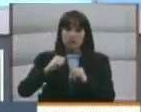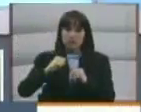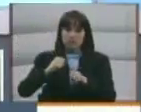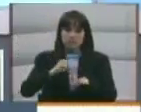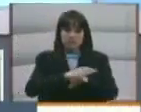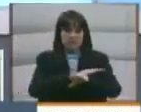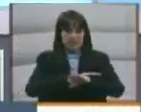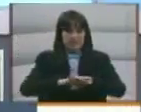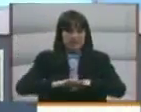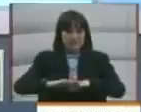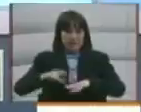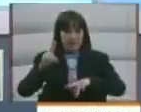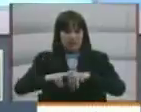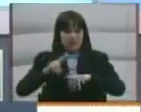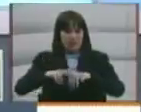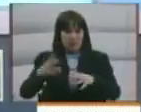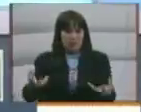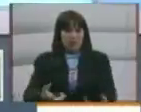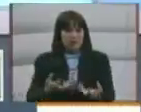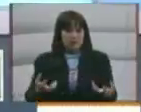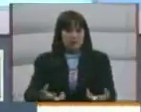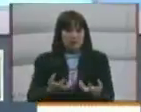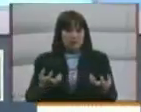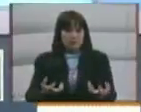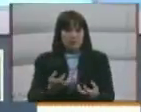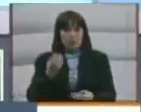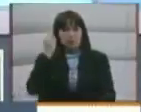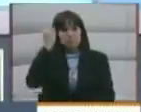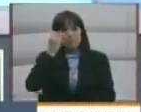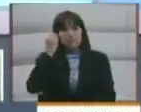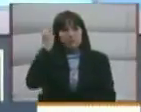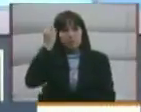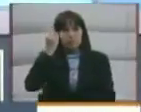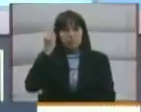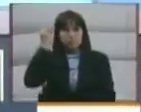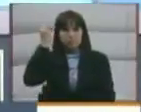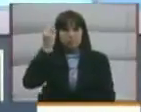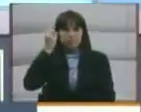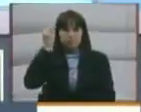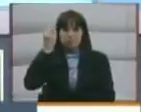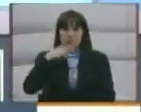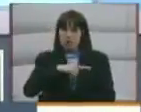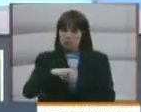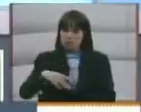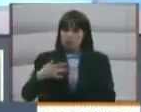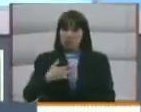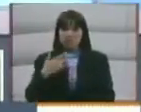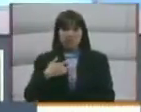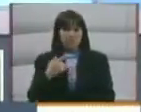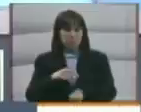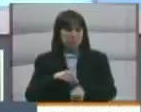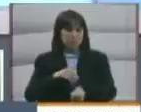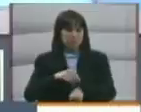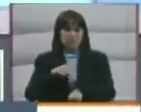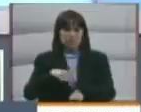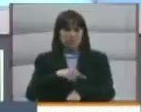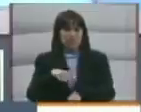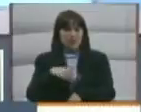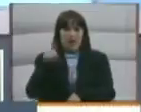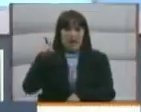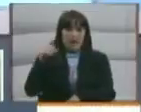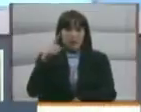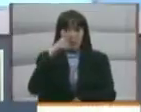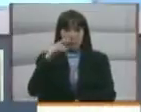caliente, nos hizo pensar, si esto sentimos nosotros caminando pocas horas, ¿cómo será ellos que